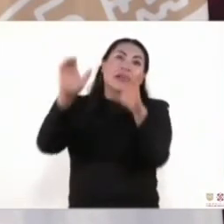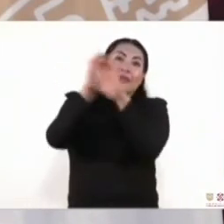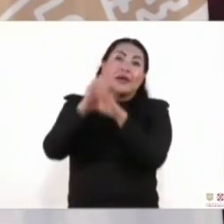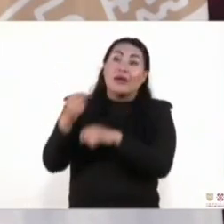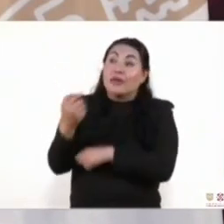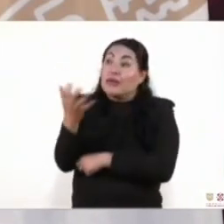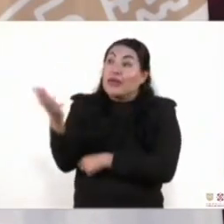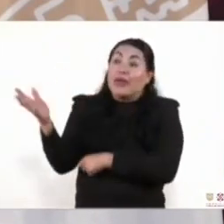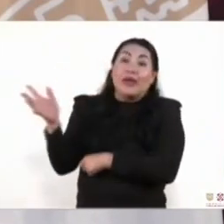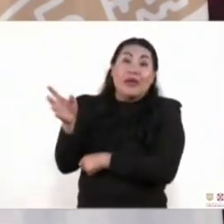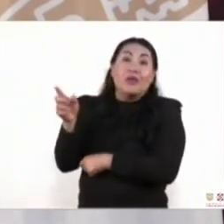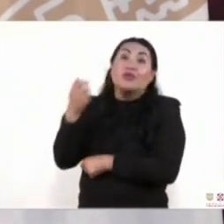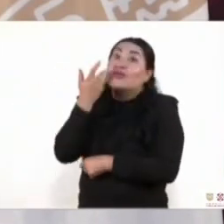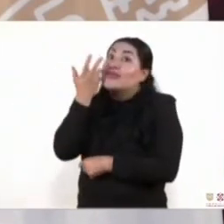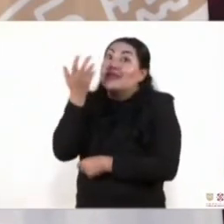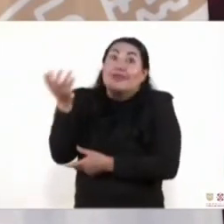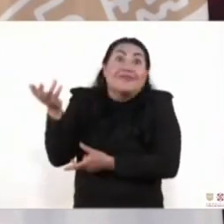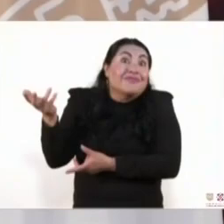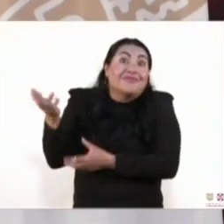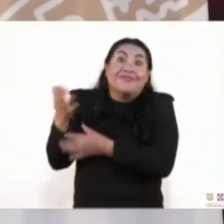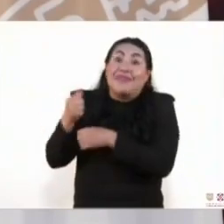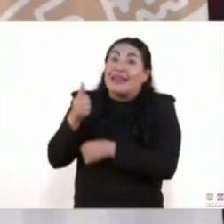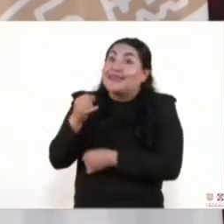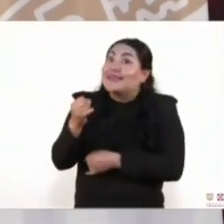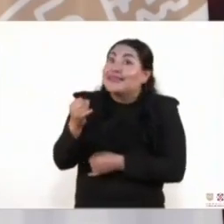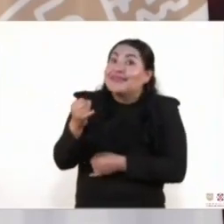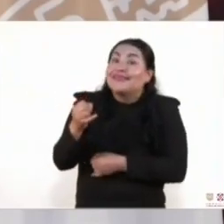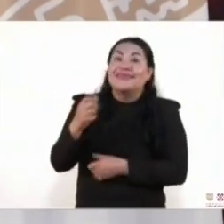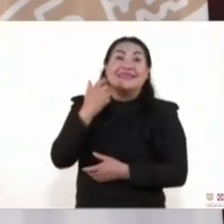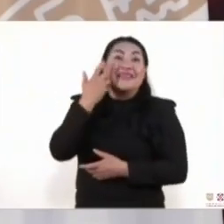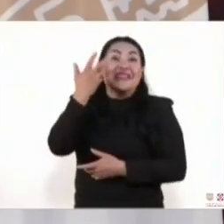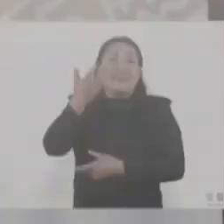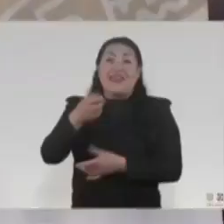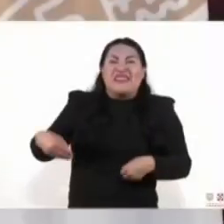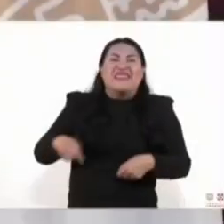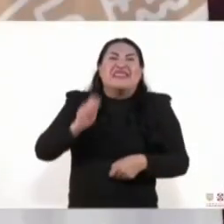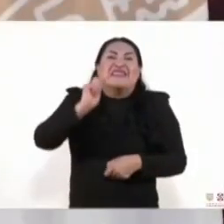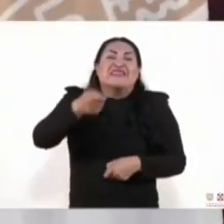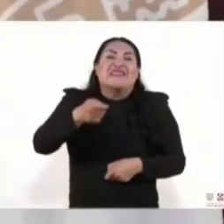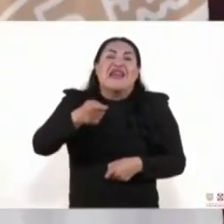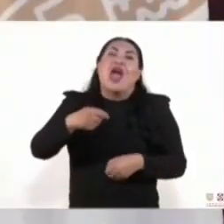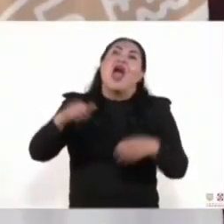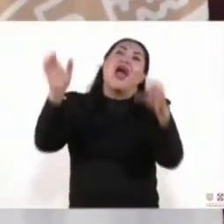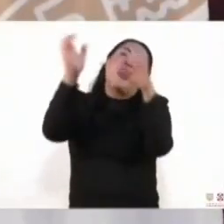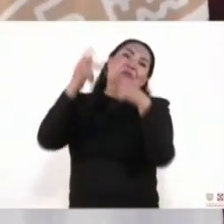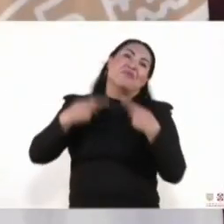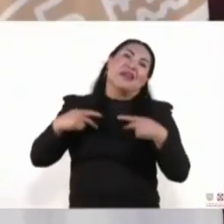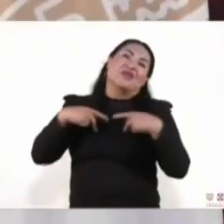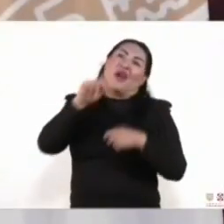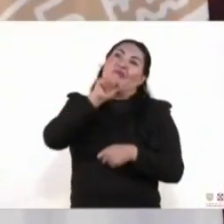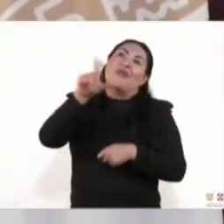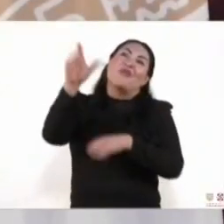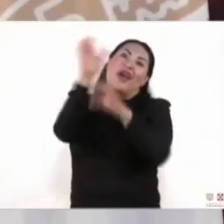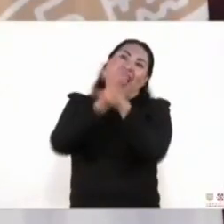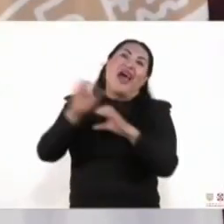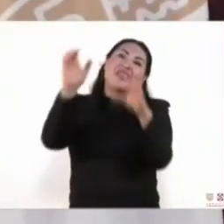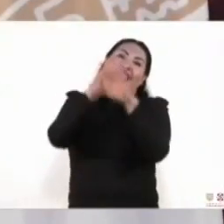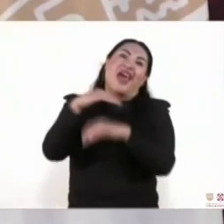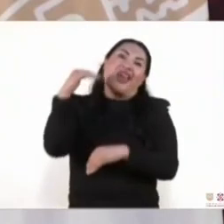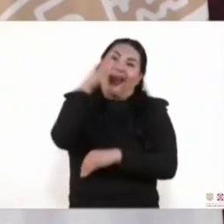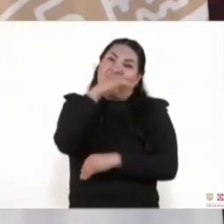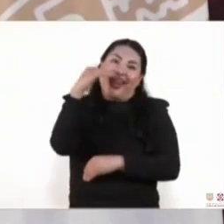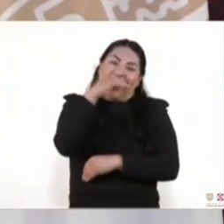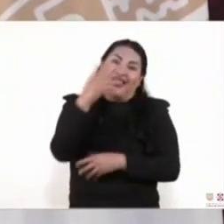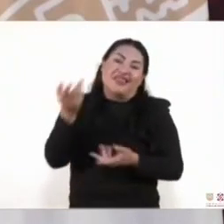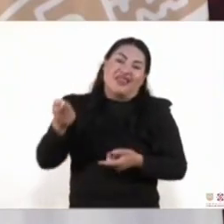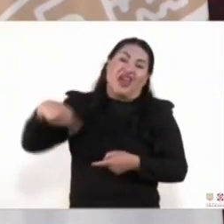Ellos quieren seguir manteniendo un régimen de privilegios para todos. Pero además, no solo los hace la ciudad,